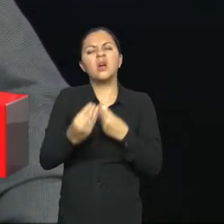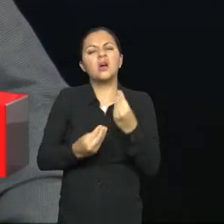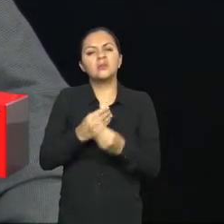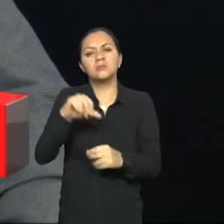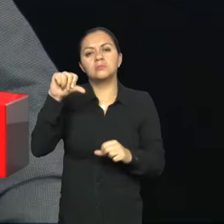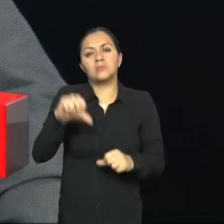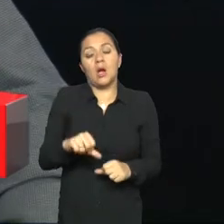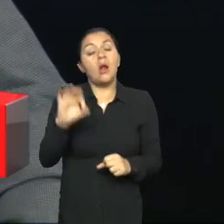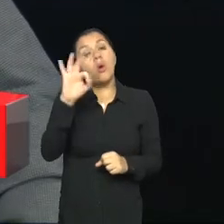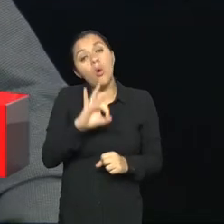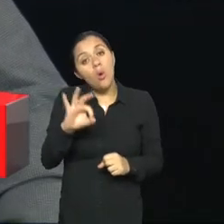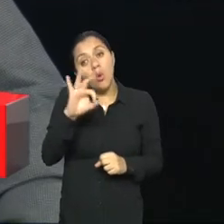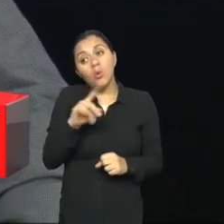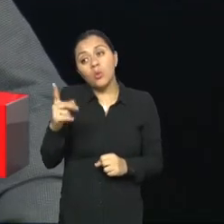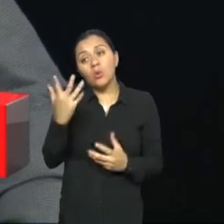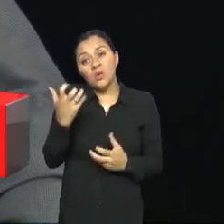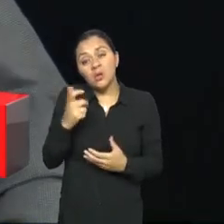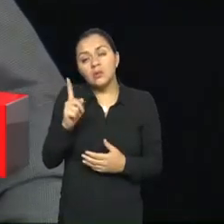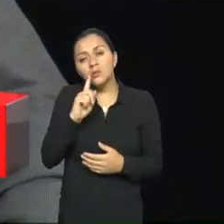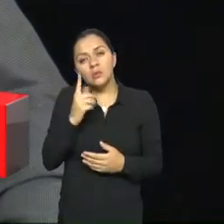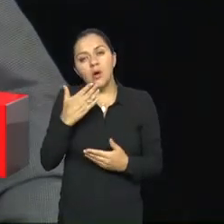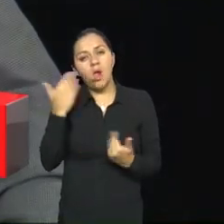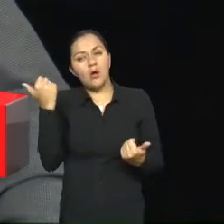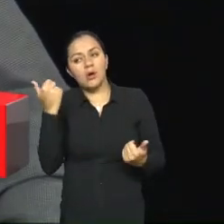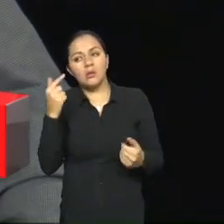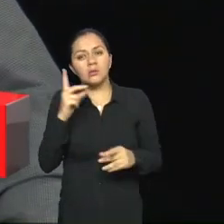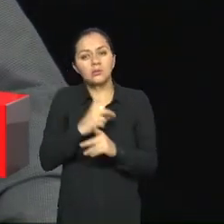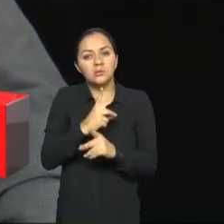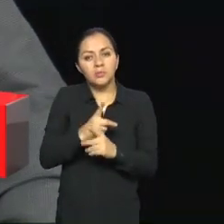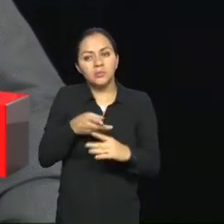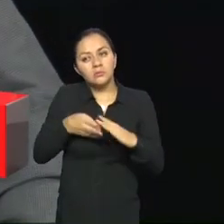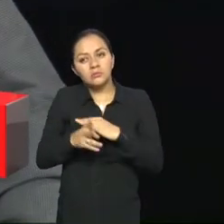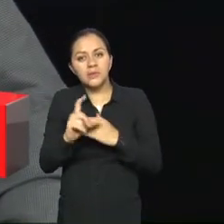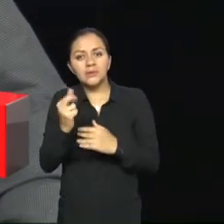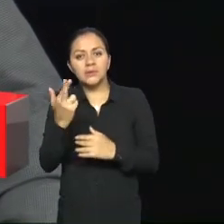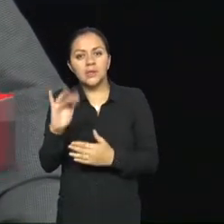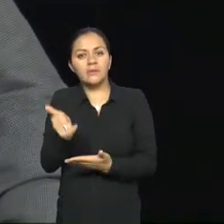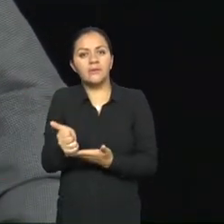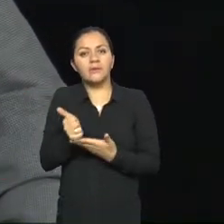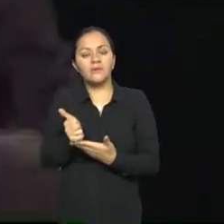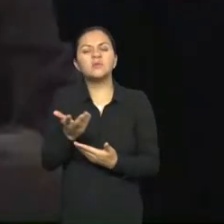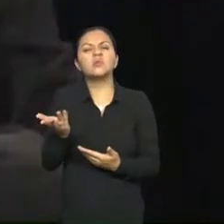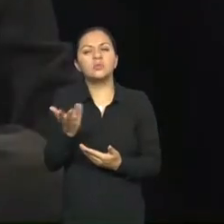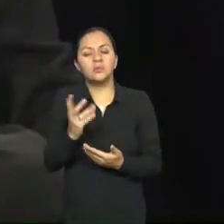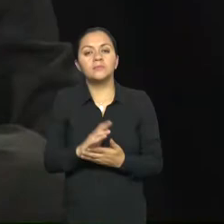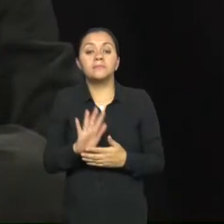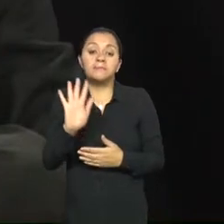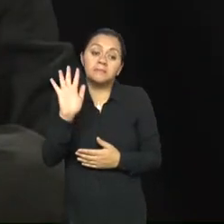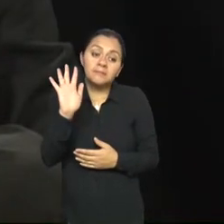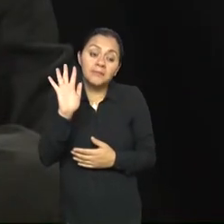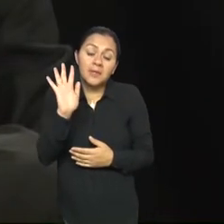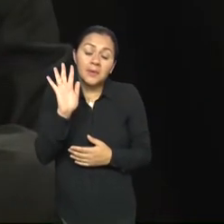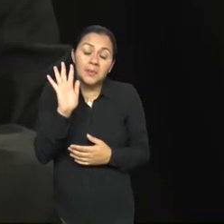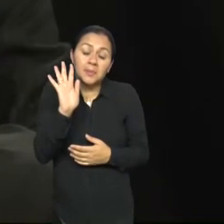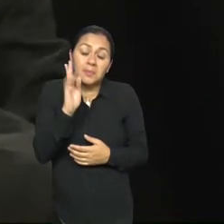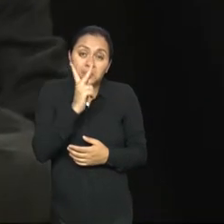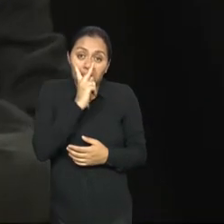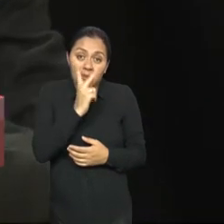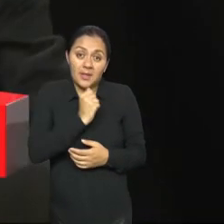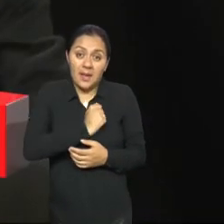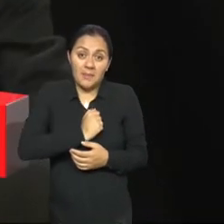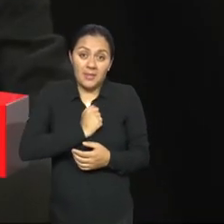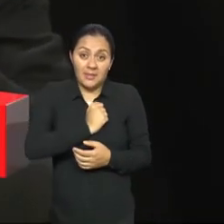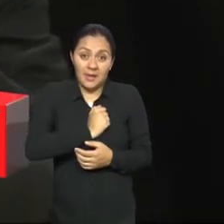o la persona que quisiera actuar mal usando a una persona con discapacidad? Lamentablemente, yo puedo mencionarles que